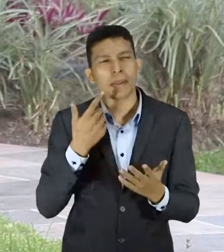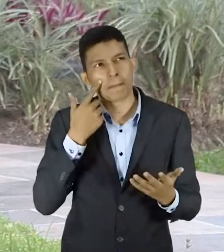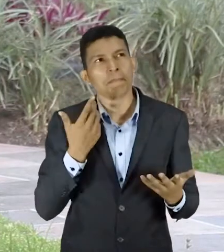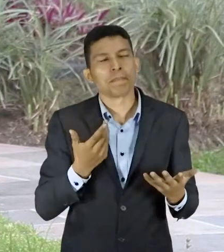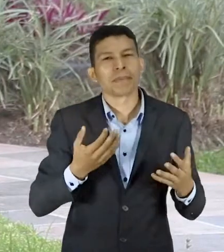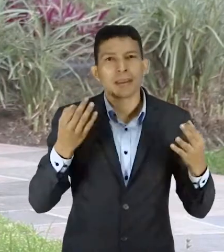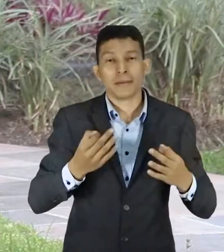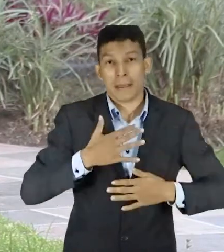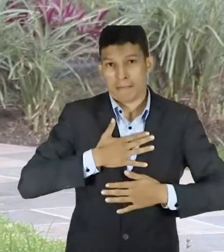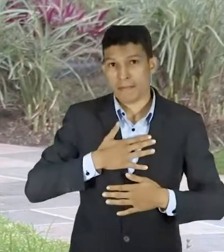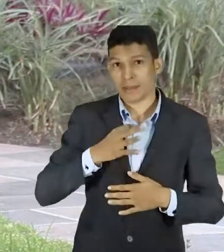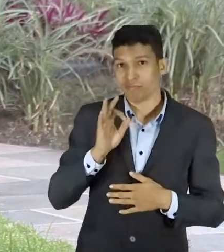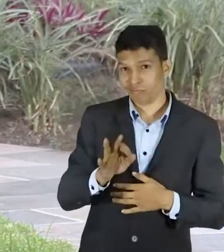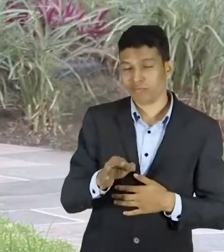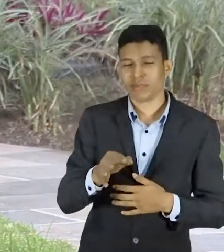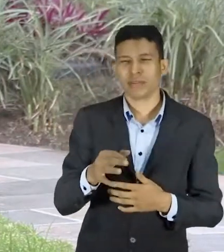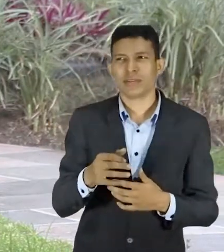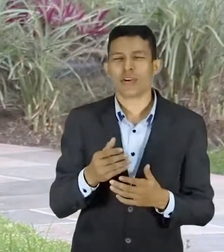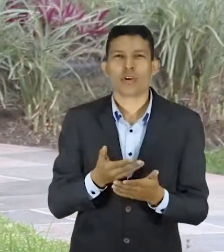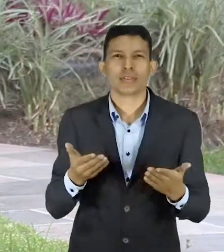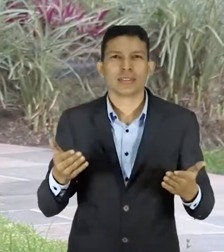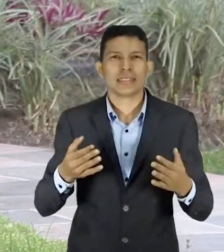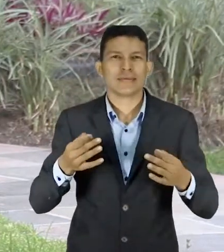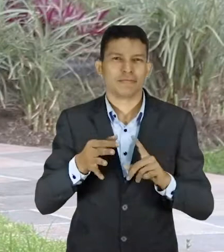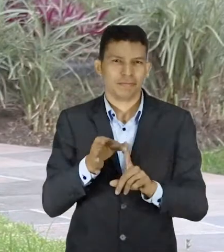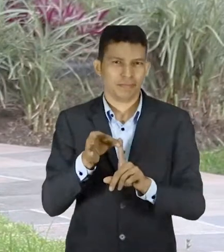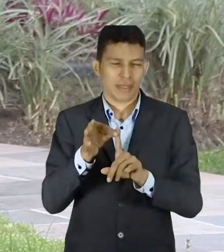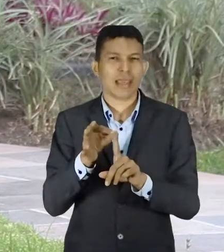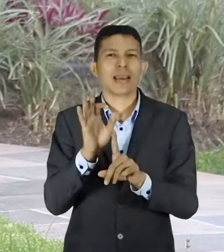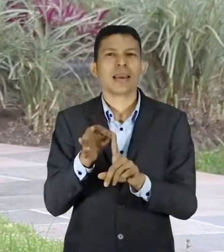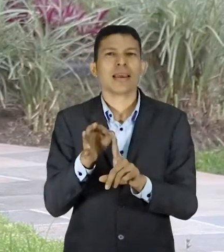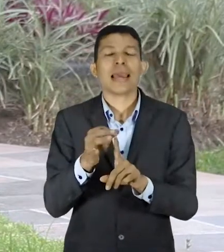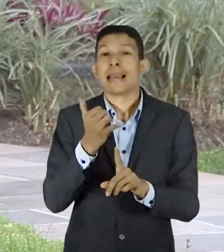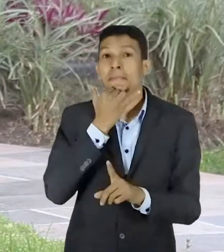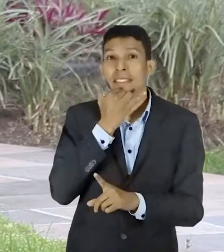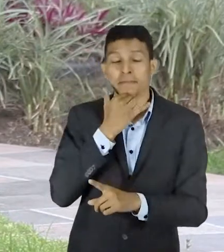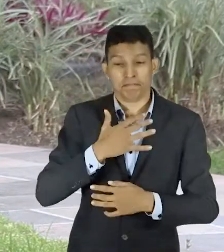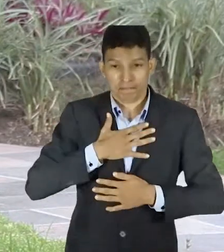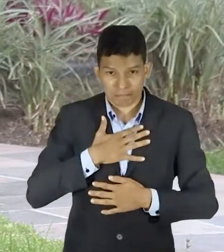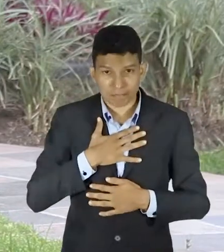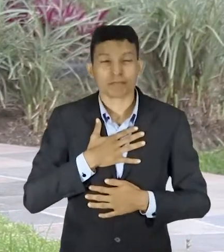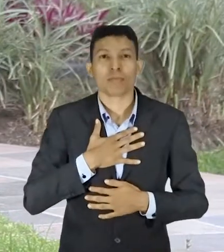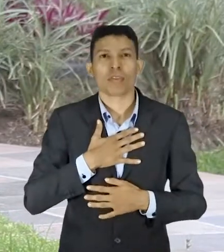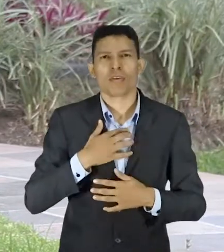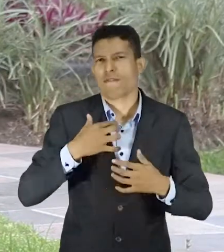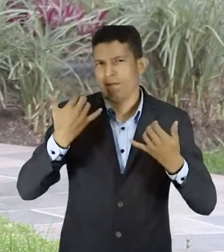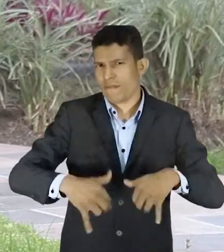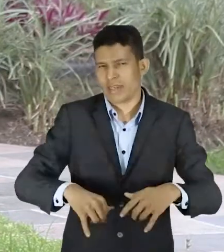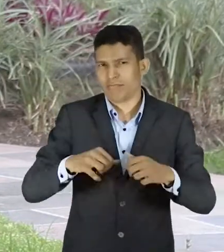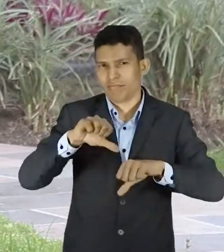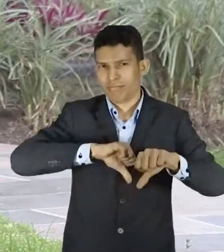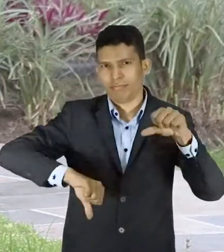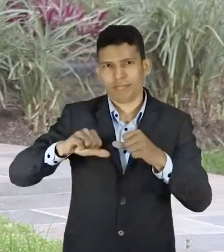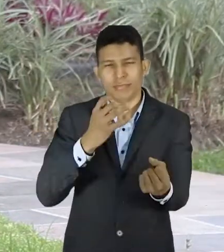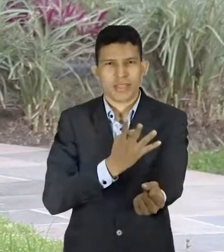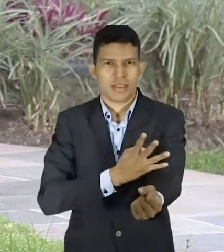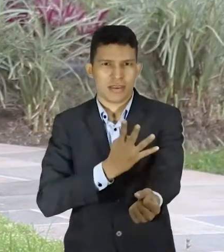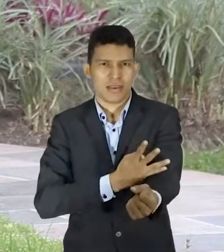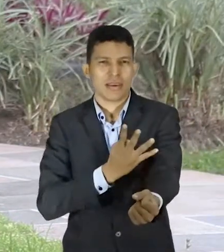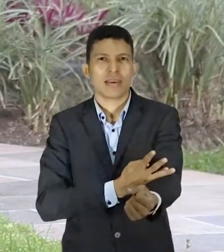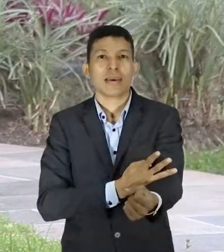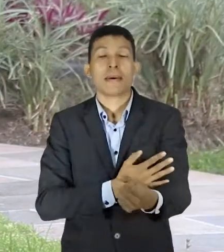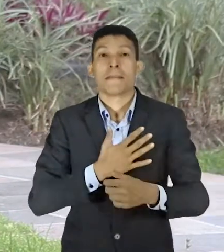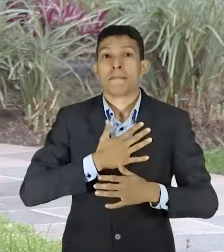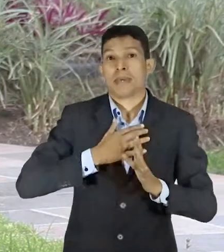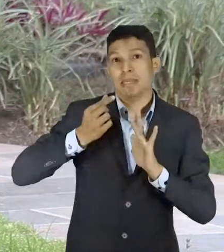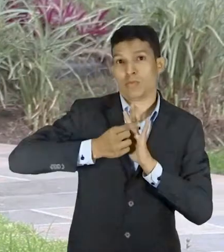Mira que a mí me pasó una cosa muy, muy especial, y es que resulta que cuando yo terminé la quimio,